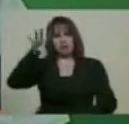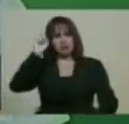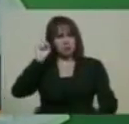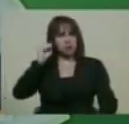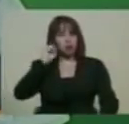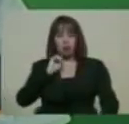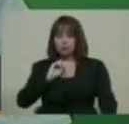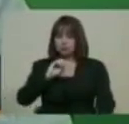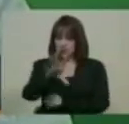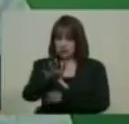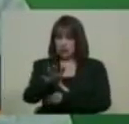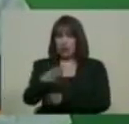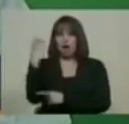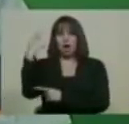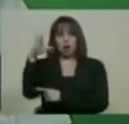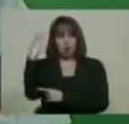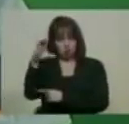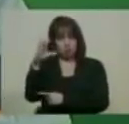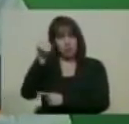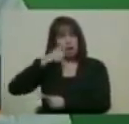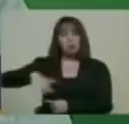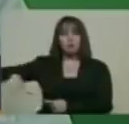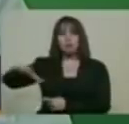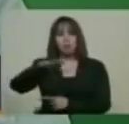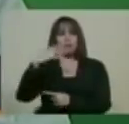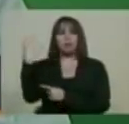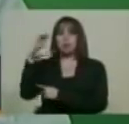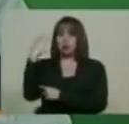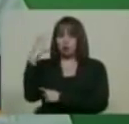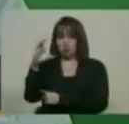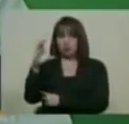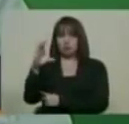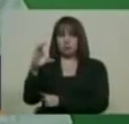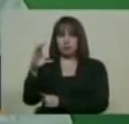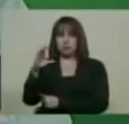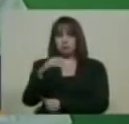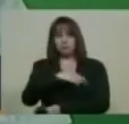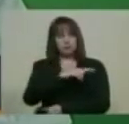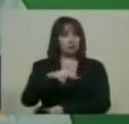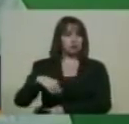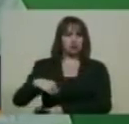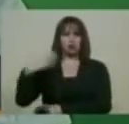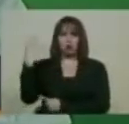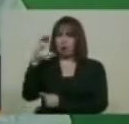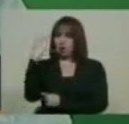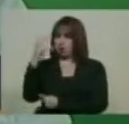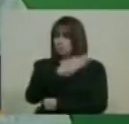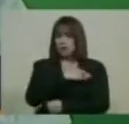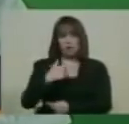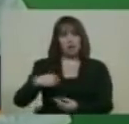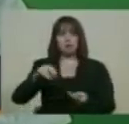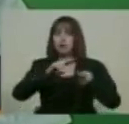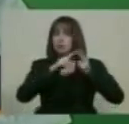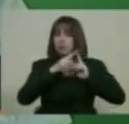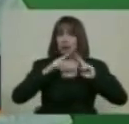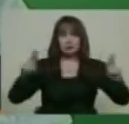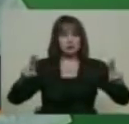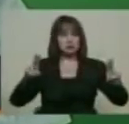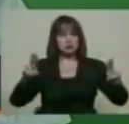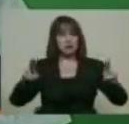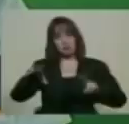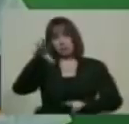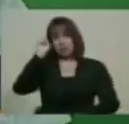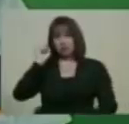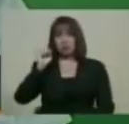mi mensaje a Colombia, al pueblo de Colombia. Nosotros con Colombia queremos paz, hermandad,